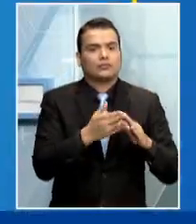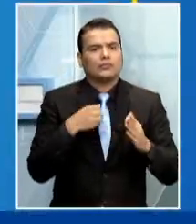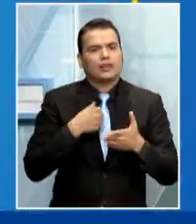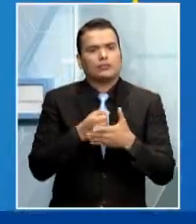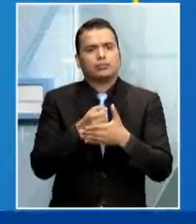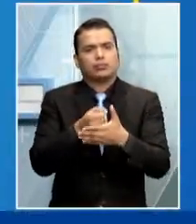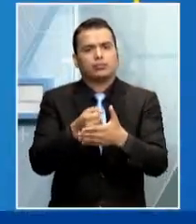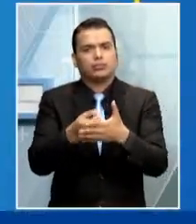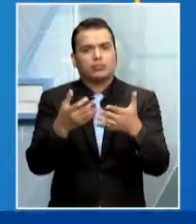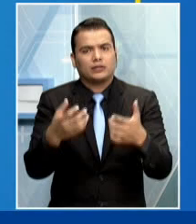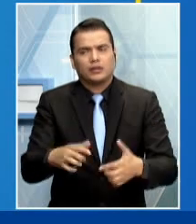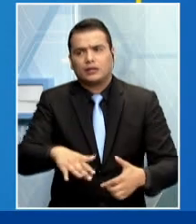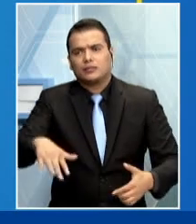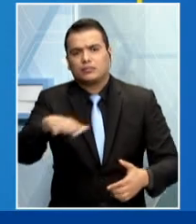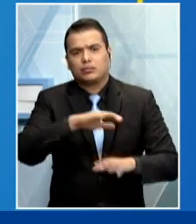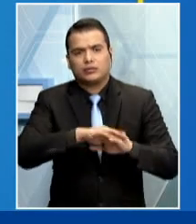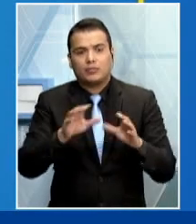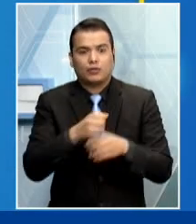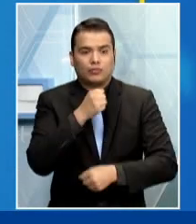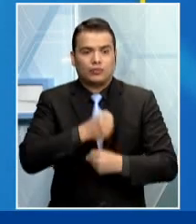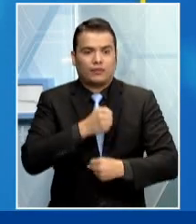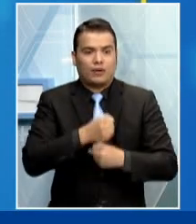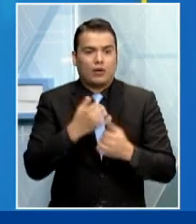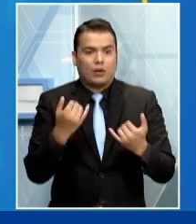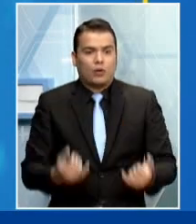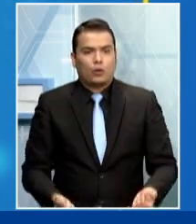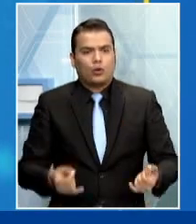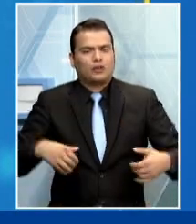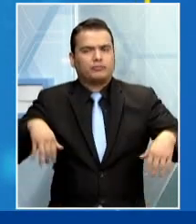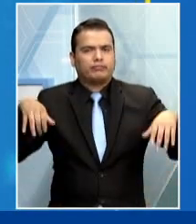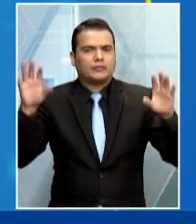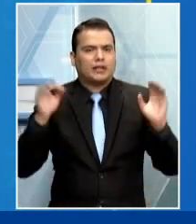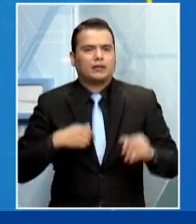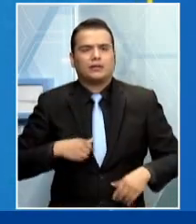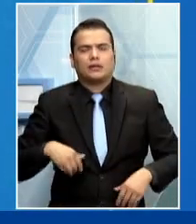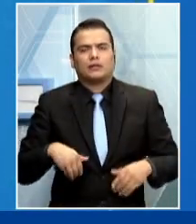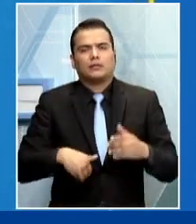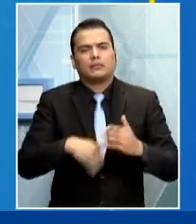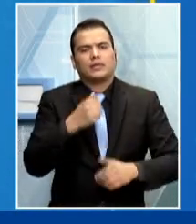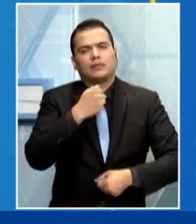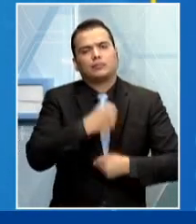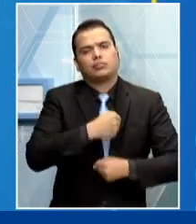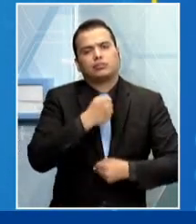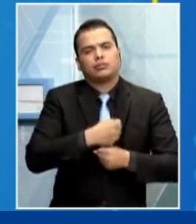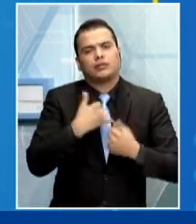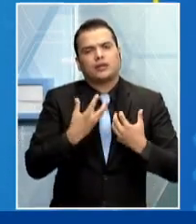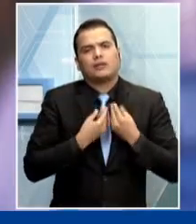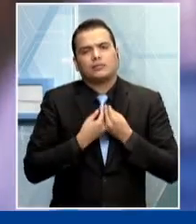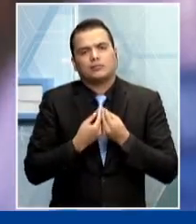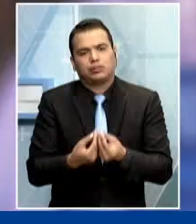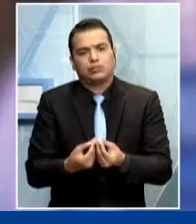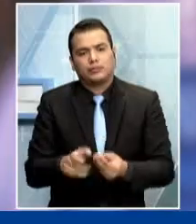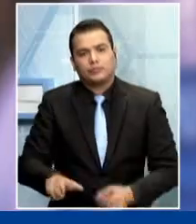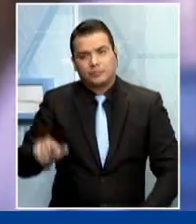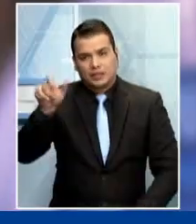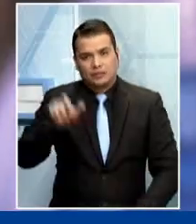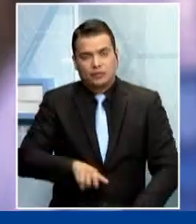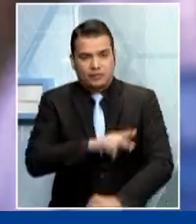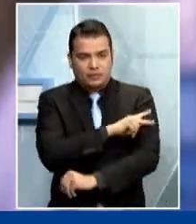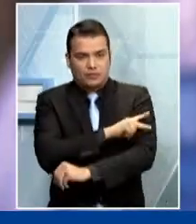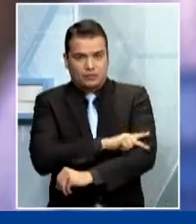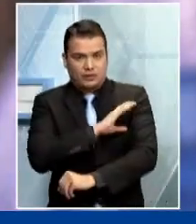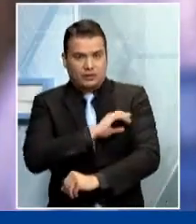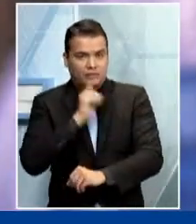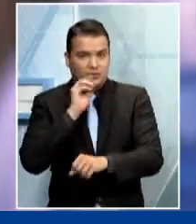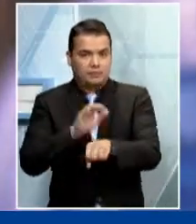proteger la zona hoy los trabajadores de la constructora pasaron por encima de ellos se iniciaron trabajos el personero de cali generó el cortes